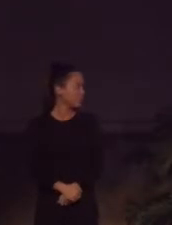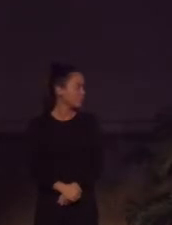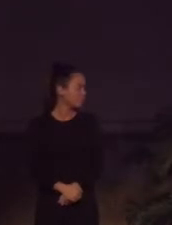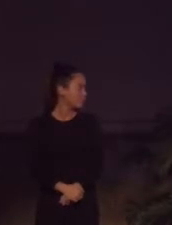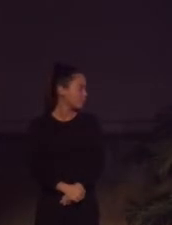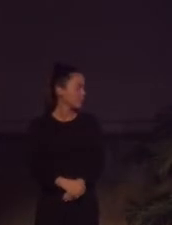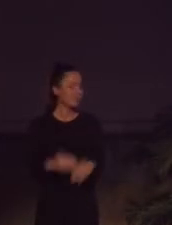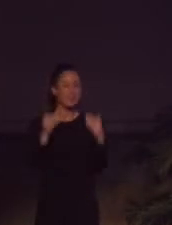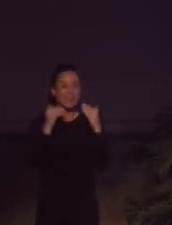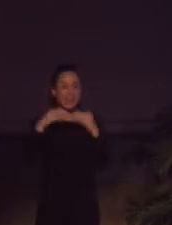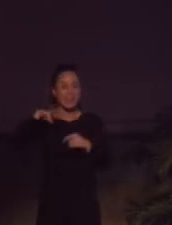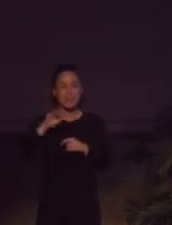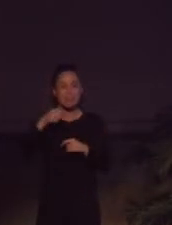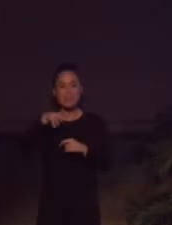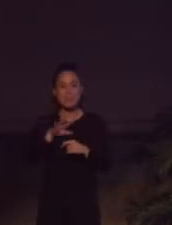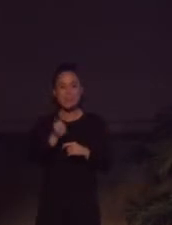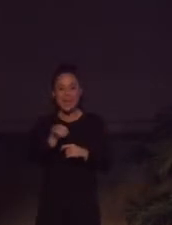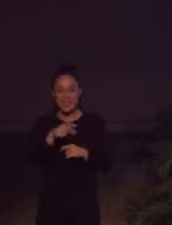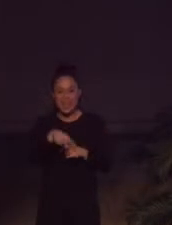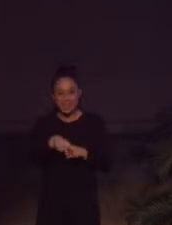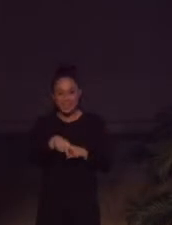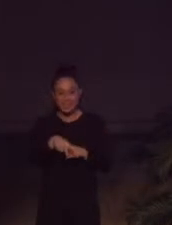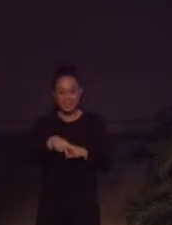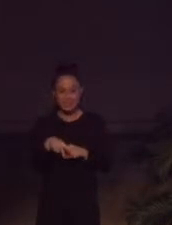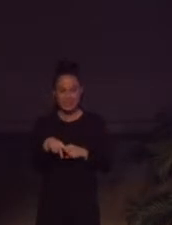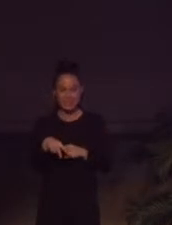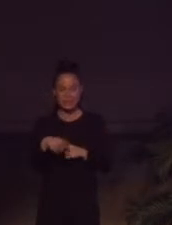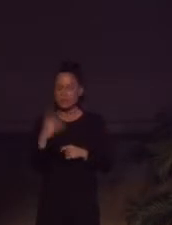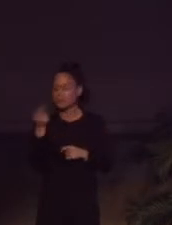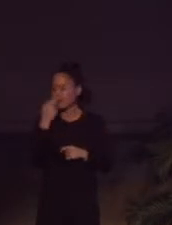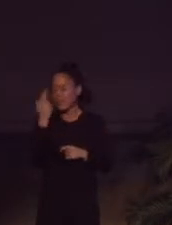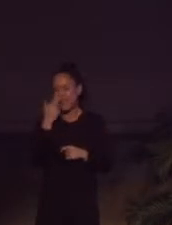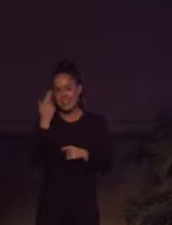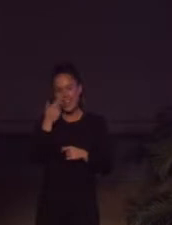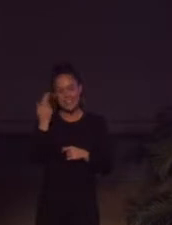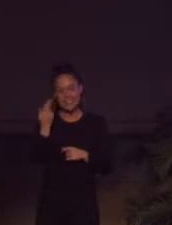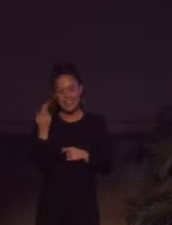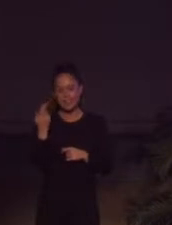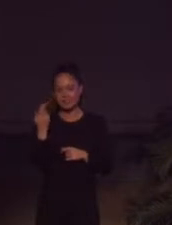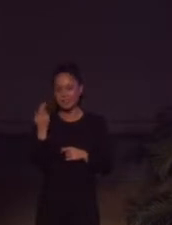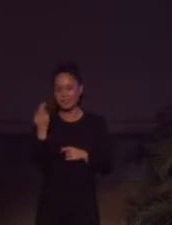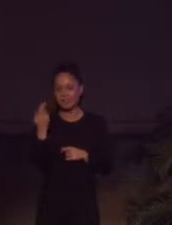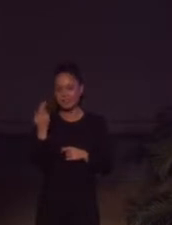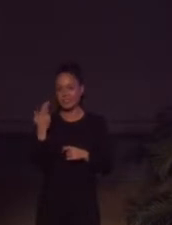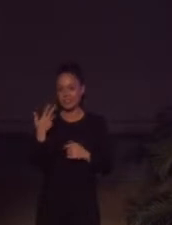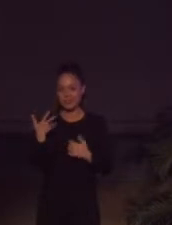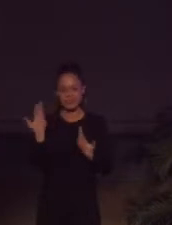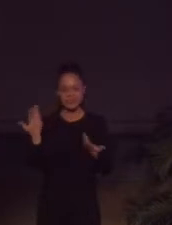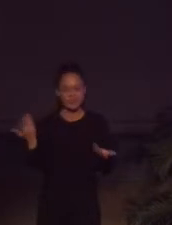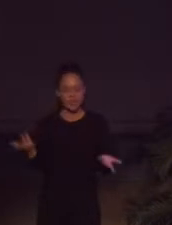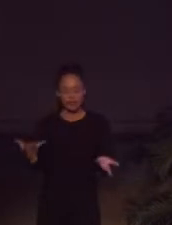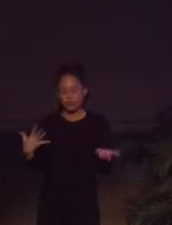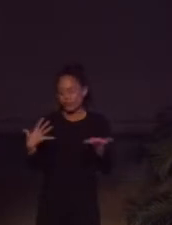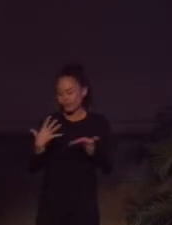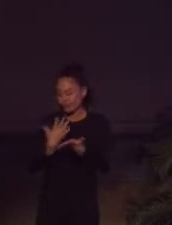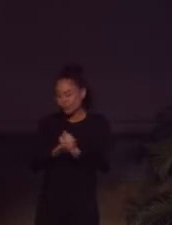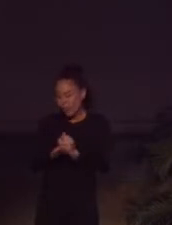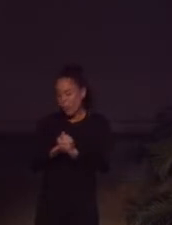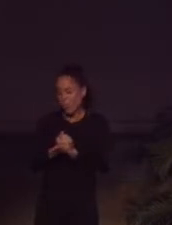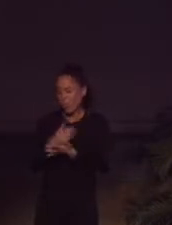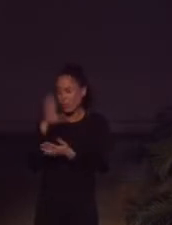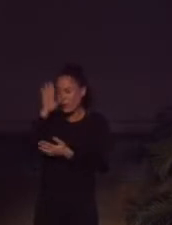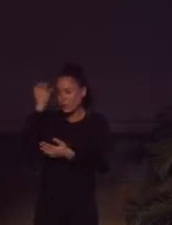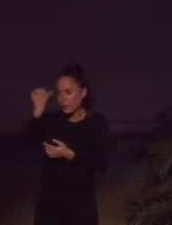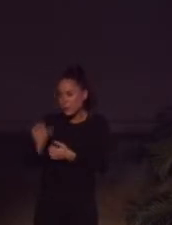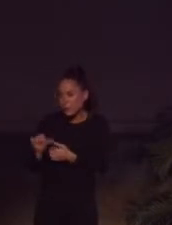Es que ricasco, Marian. O sea, yo creo que ha sido como muy interesante ver todo ese... esa genealogía tan situada, aparte, en tu